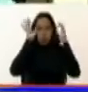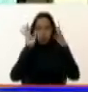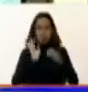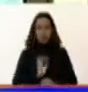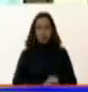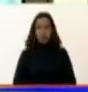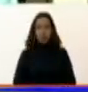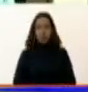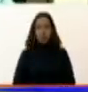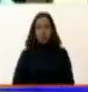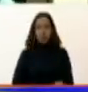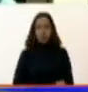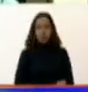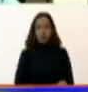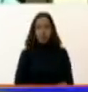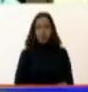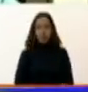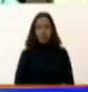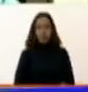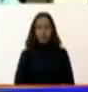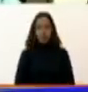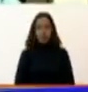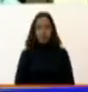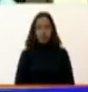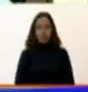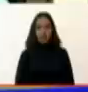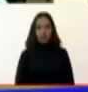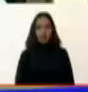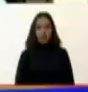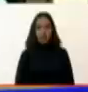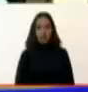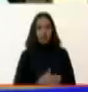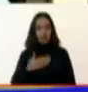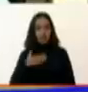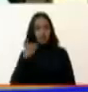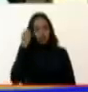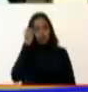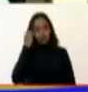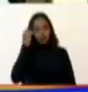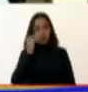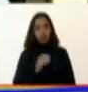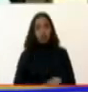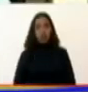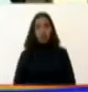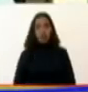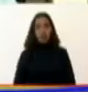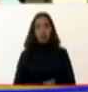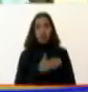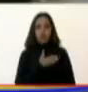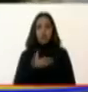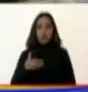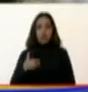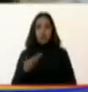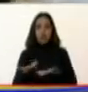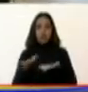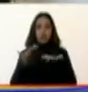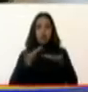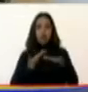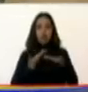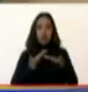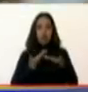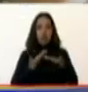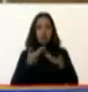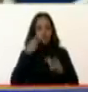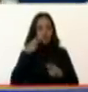Chamorro, camaradas, compatriotas, se me ocurre, Buenabad, yo quisiera que me diera tu visión de